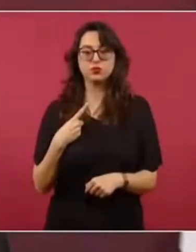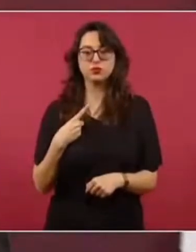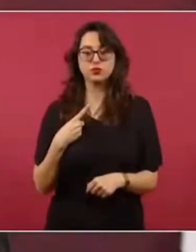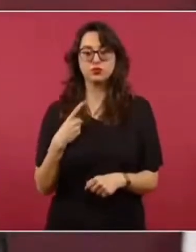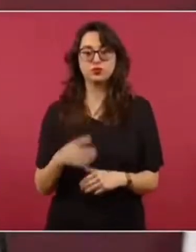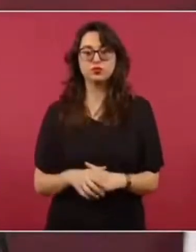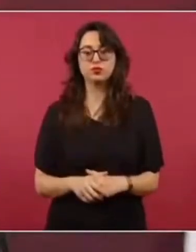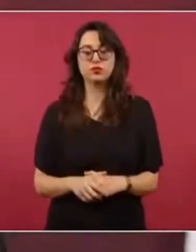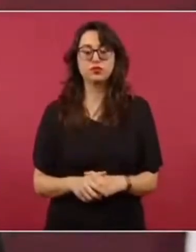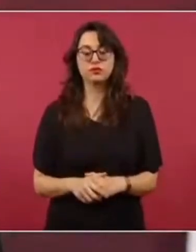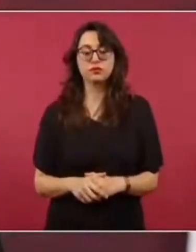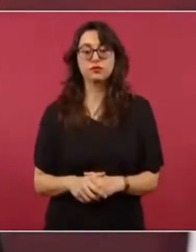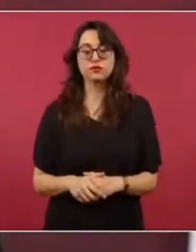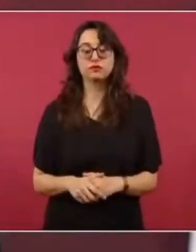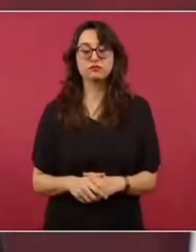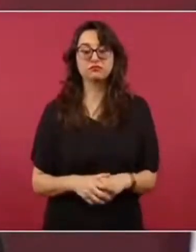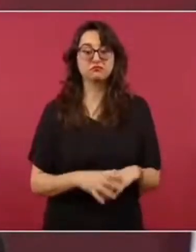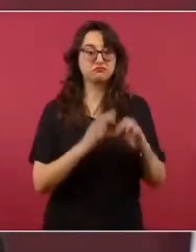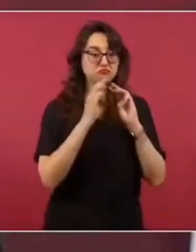ese contubernio